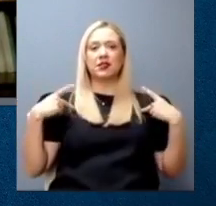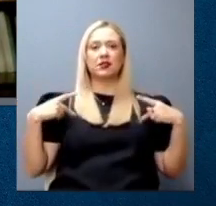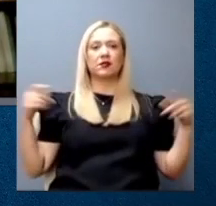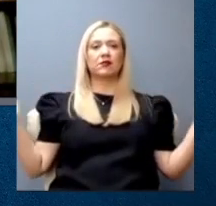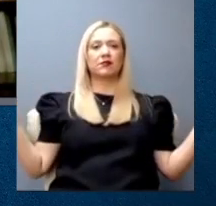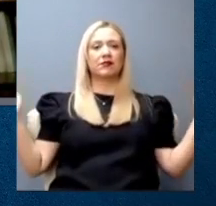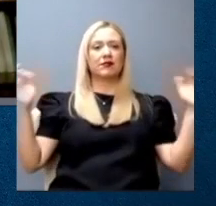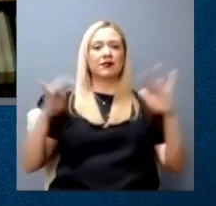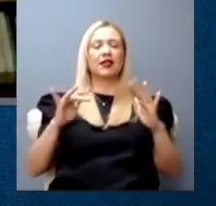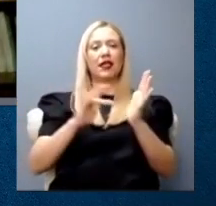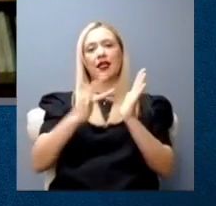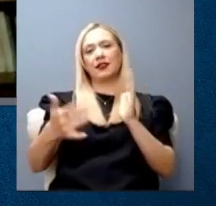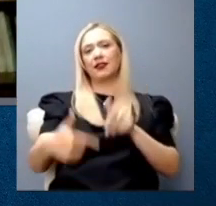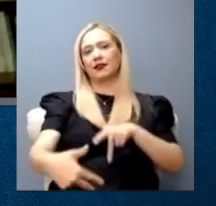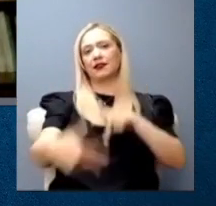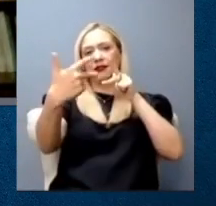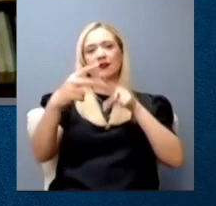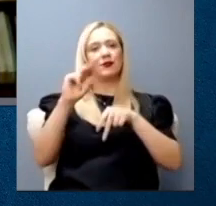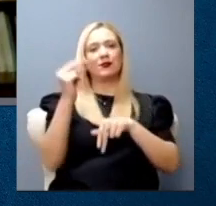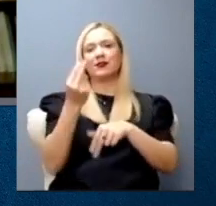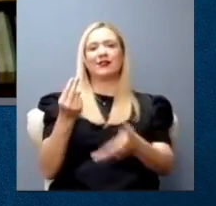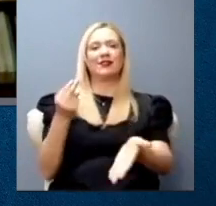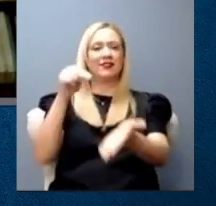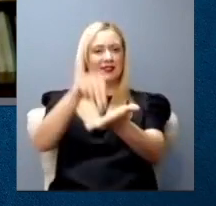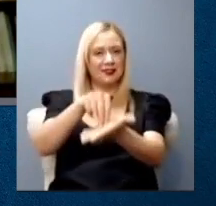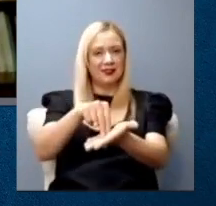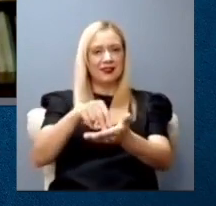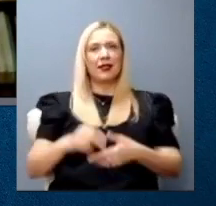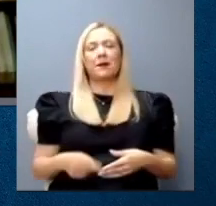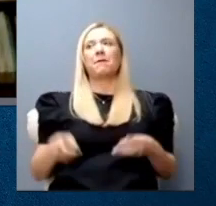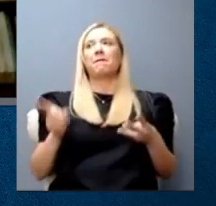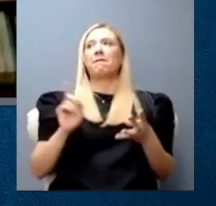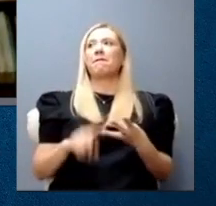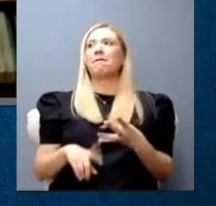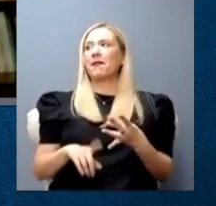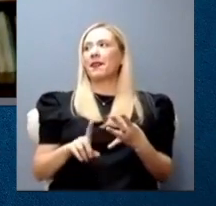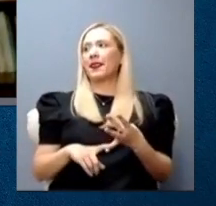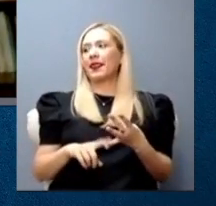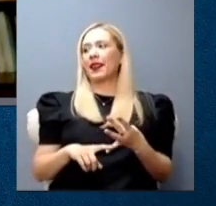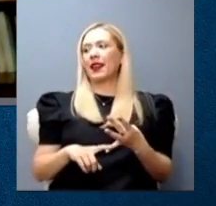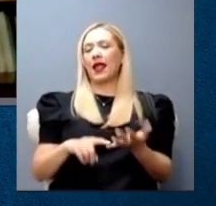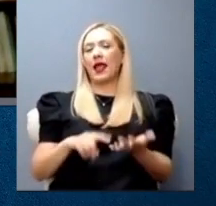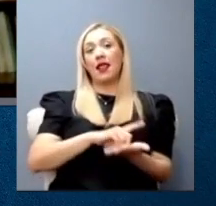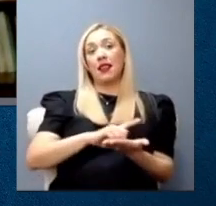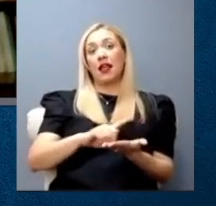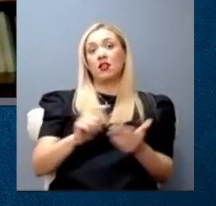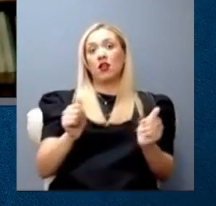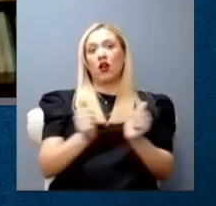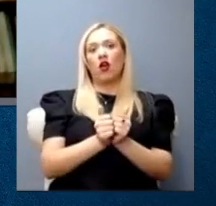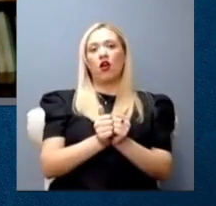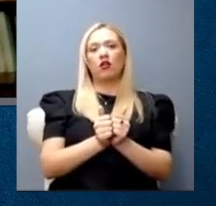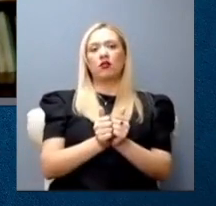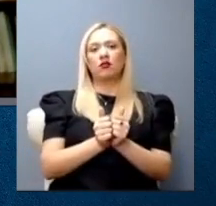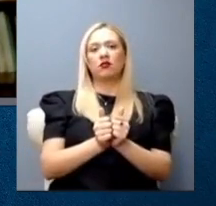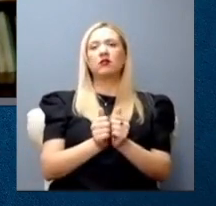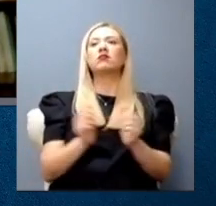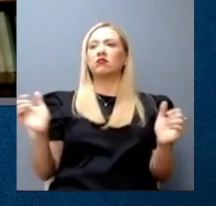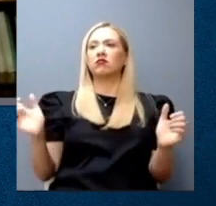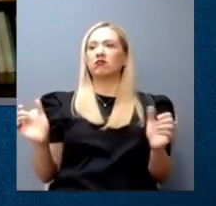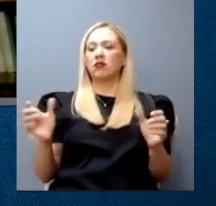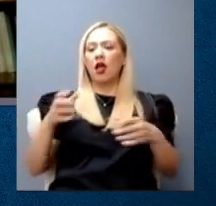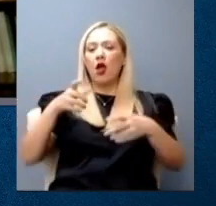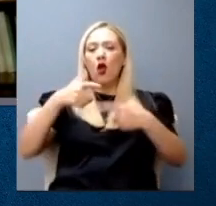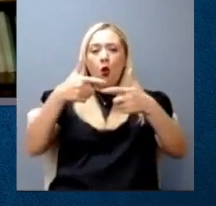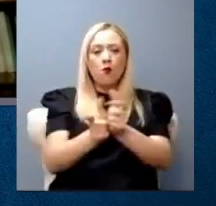a través de la virtualidad, de tener un enfoque a los derechos desde la interdependencia y la